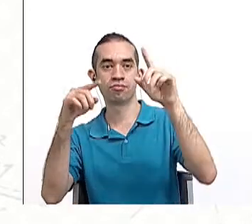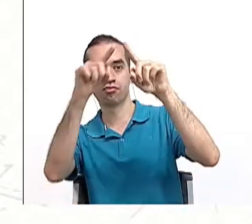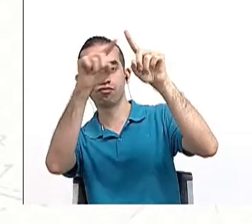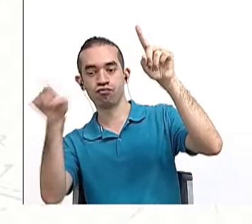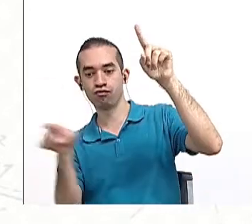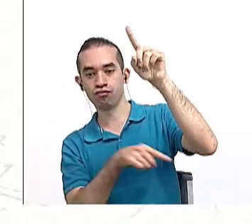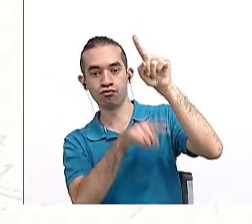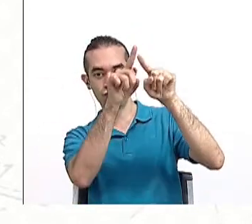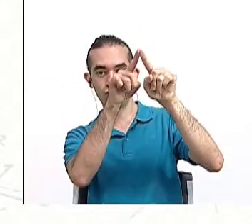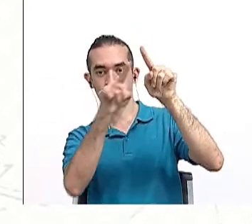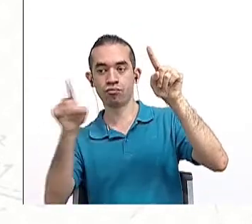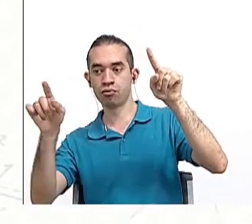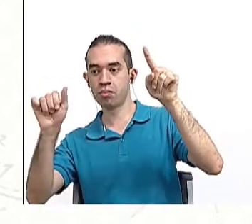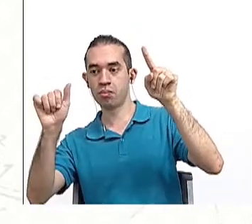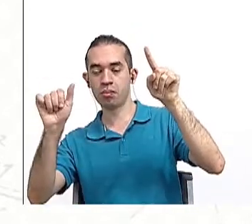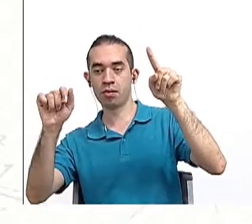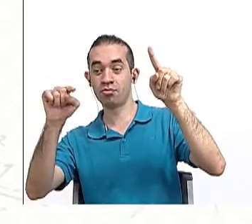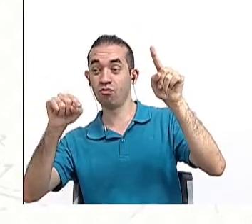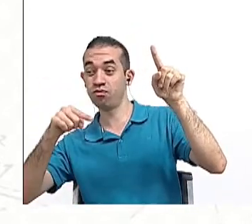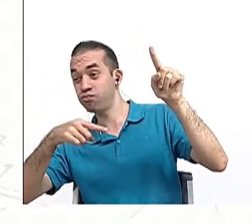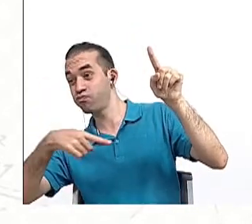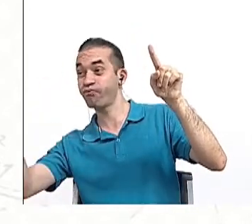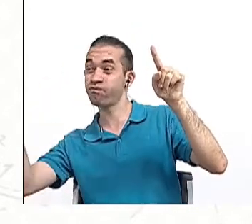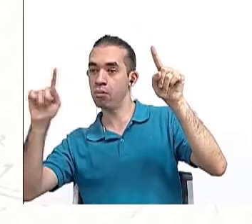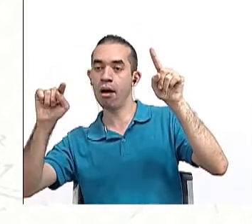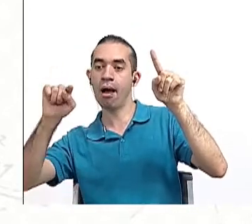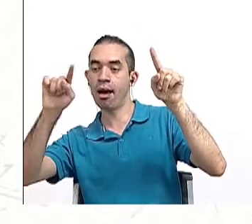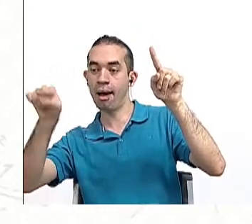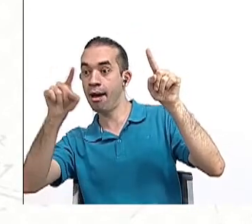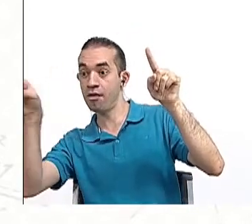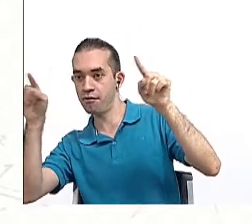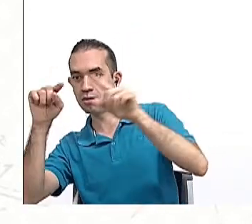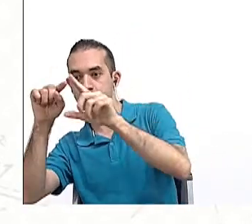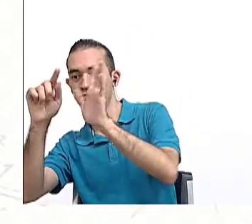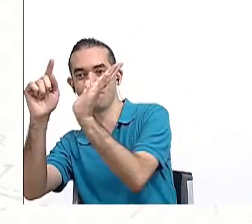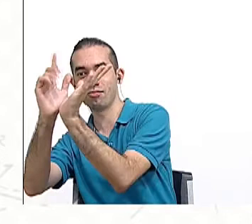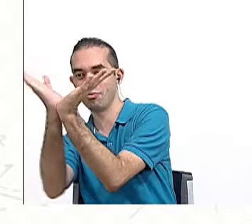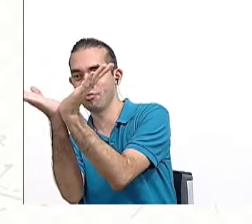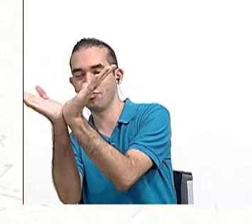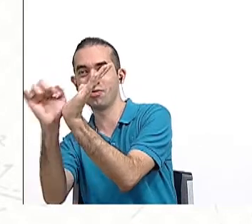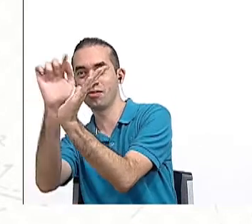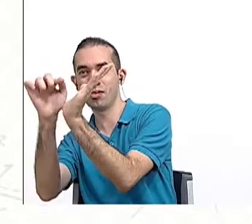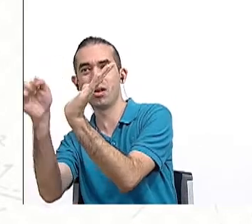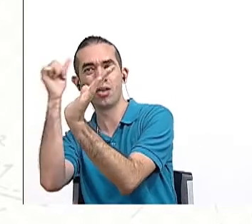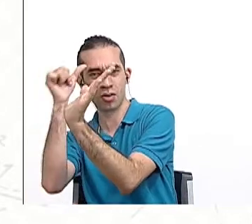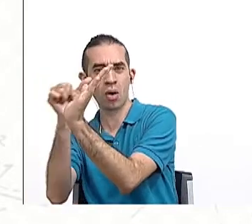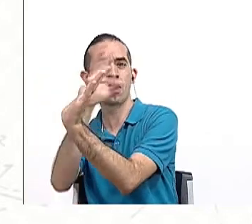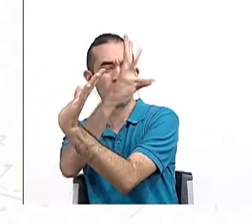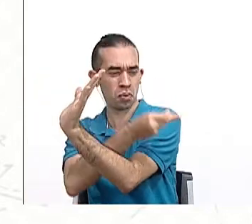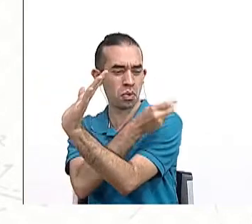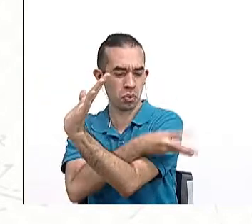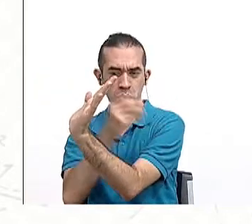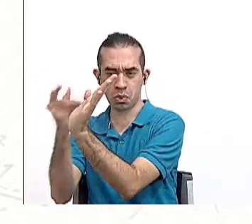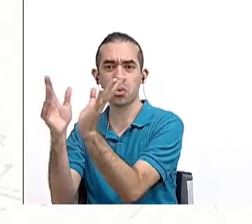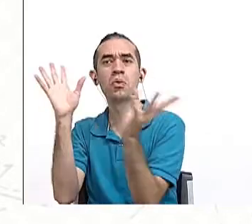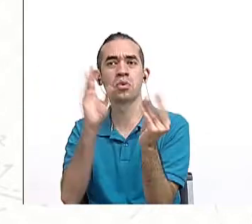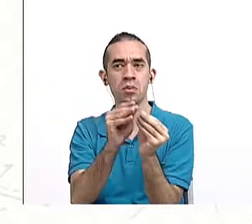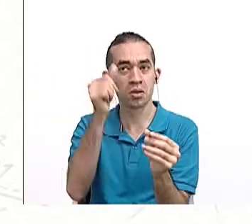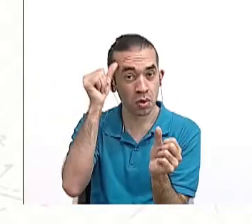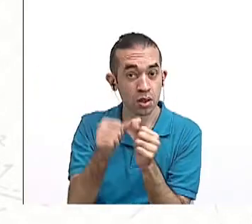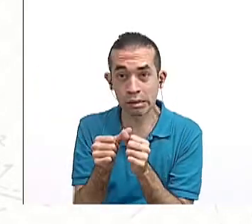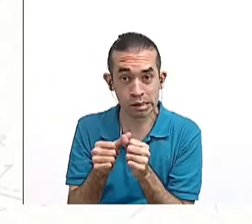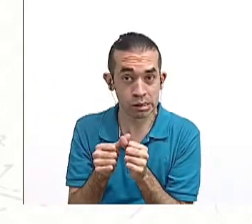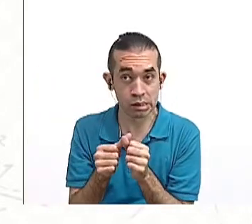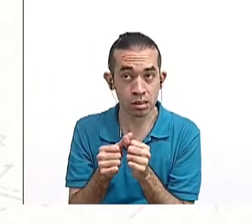externos verdad que sí entonces se recuerda en cuanto a la suma lo hacemos las externas no tranquilos yo se lo soplo es